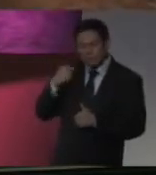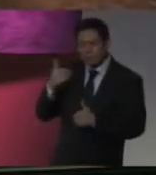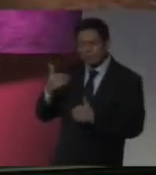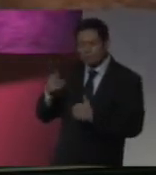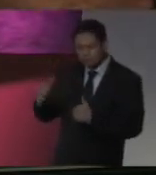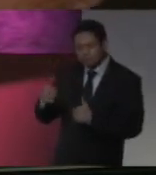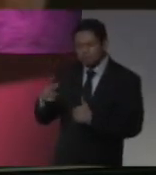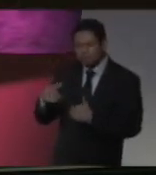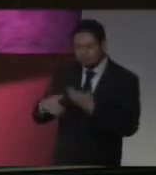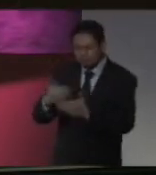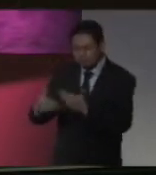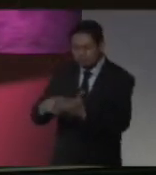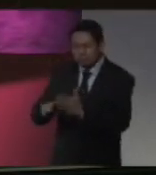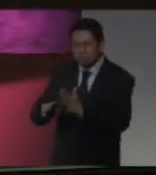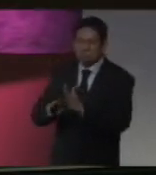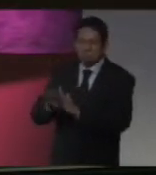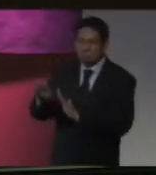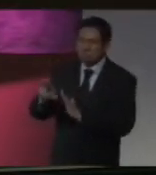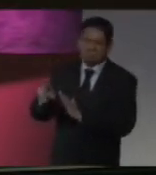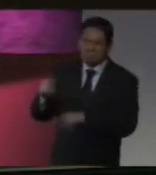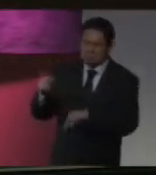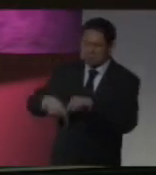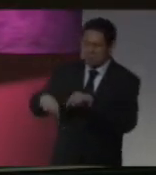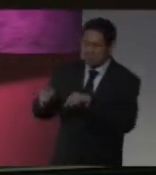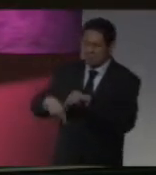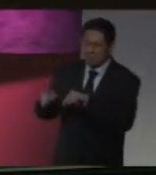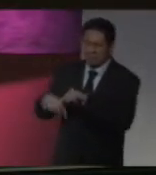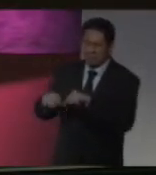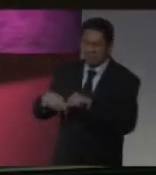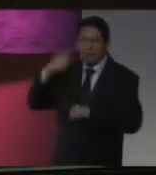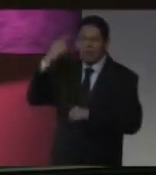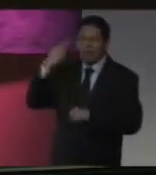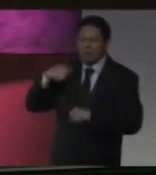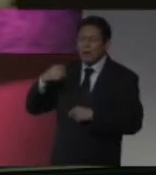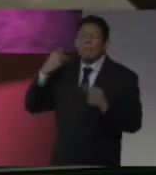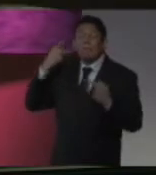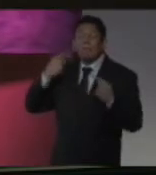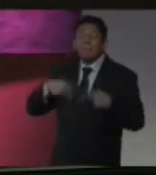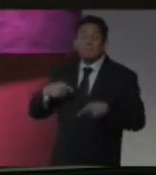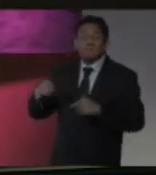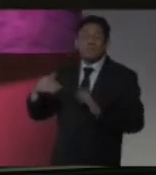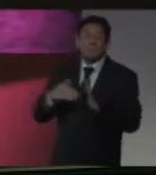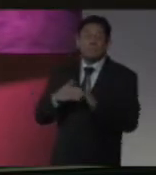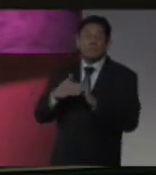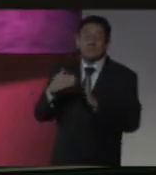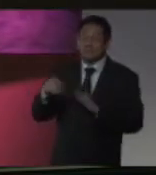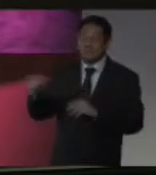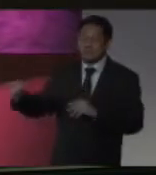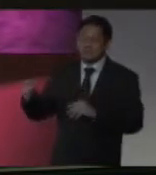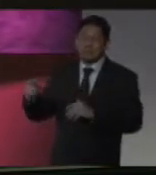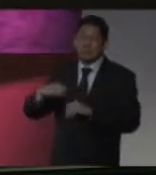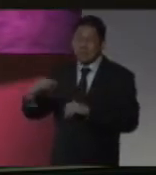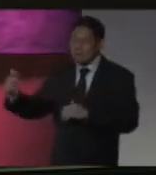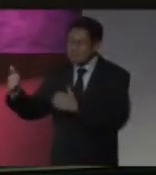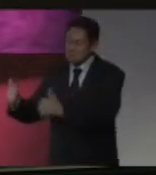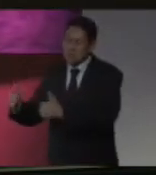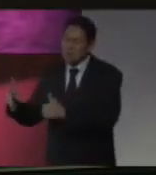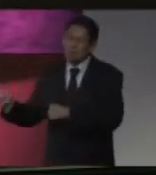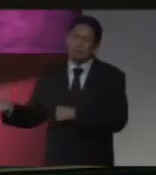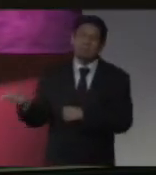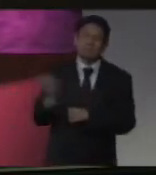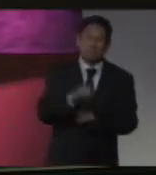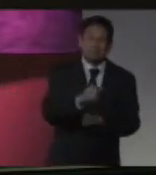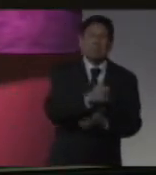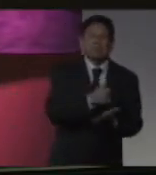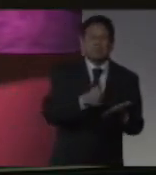economías campesinas, también con el objeto de que millones de personas migren a las ciudades, se sumen a las filas del trabajo